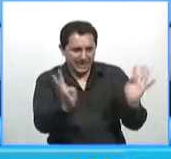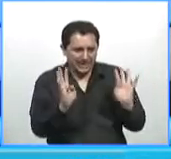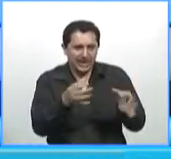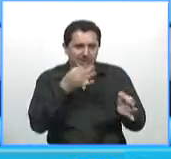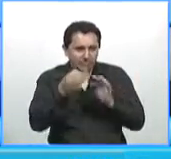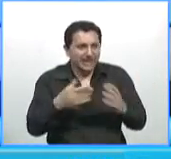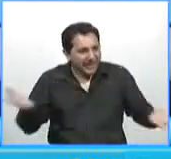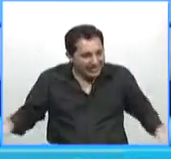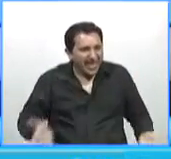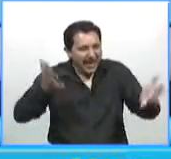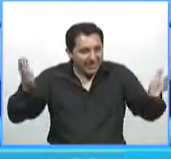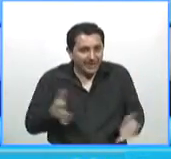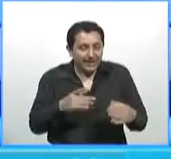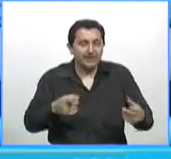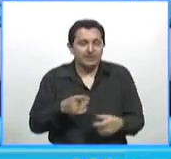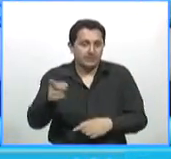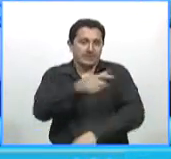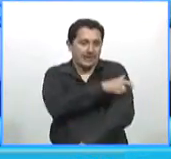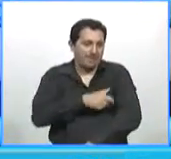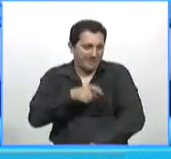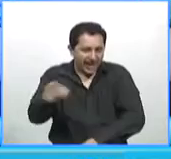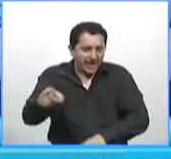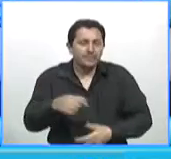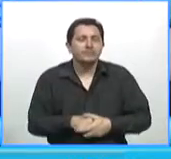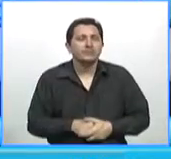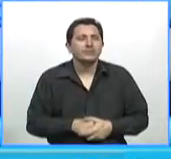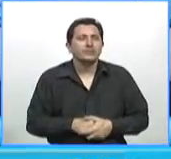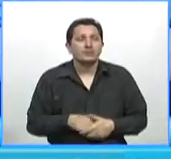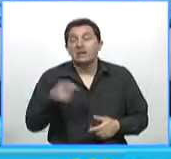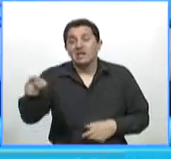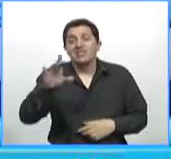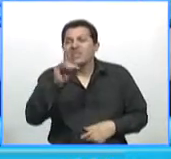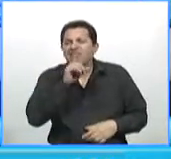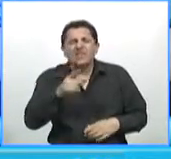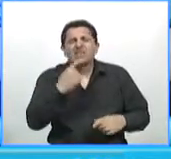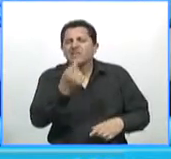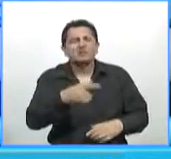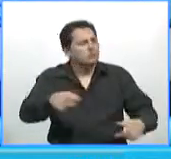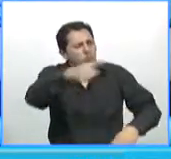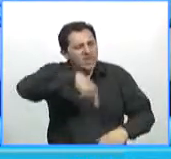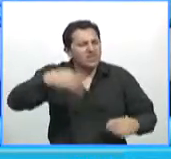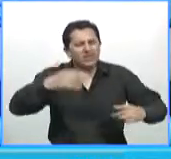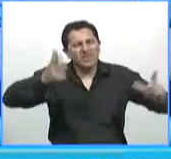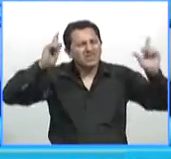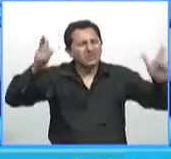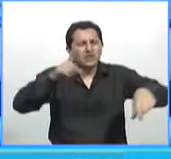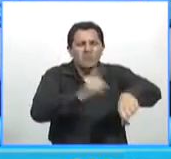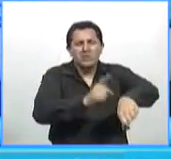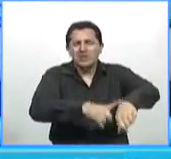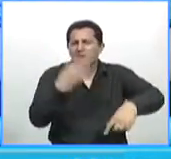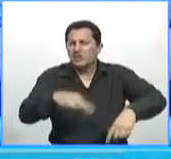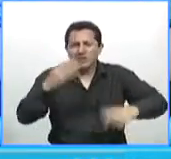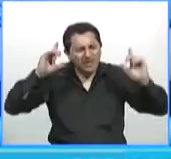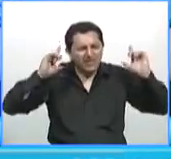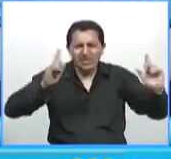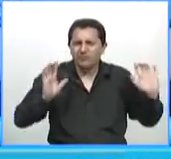generalmente es la que nos motiva ahí antes de empezar la capitana. Y lo que decía el técnico era disfruten. Disfruten este momento, era